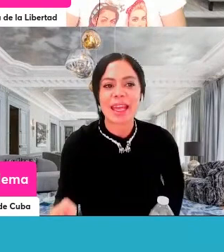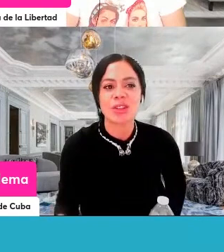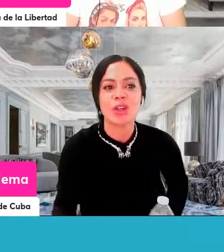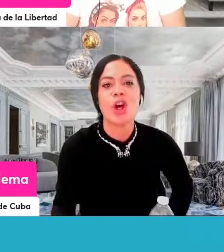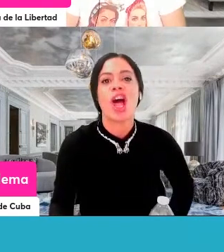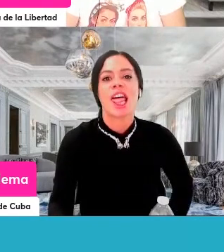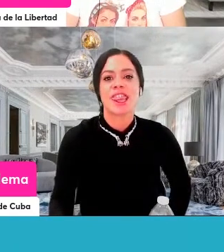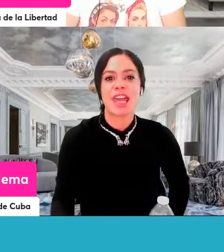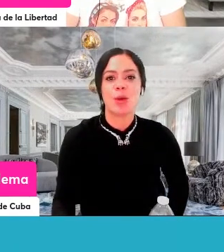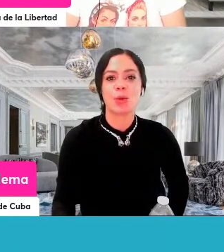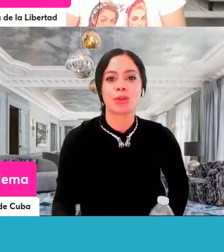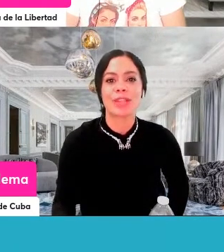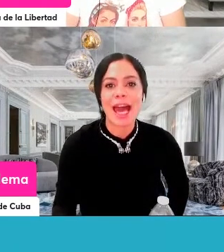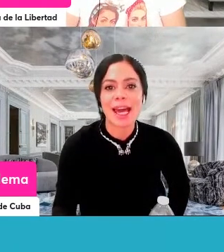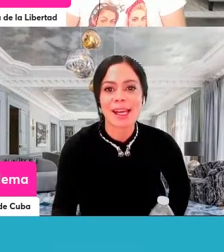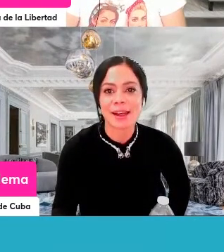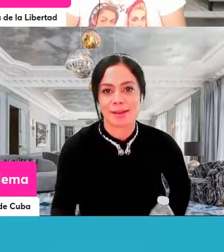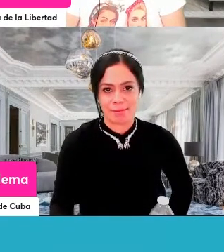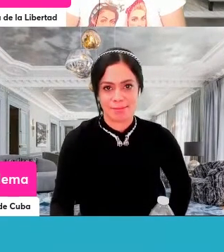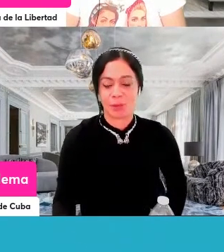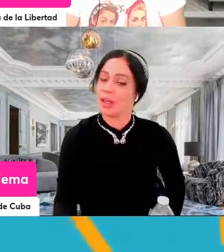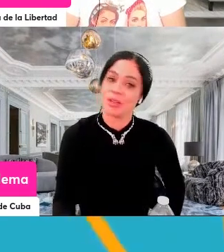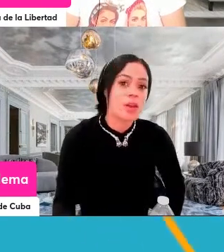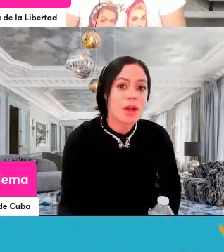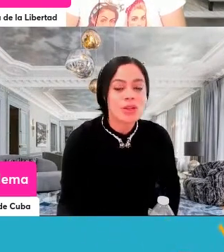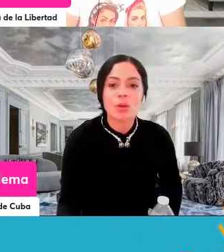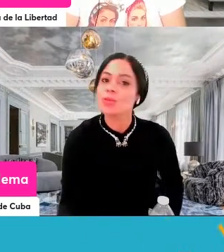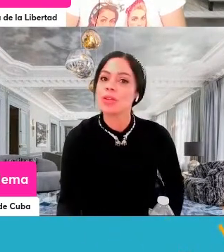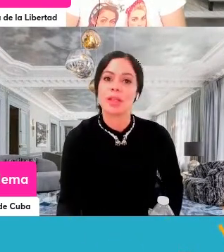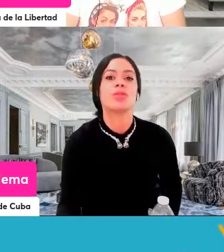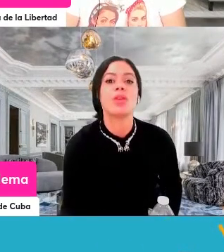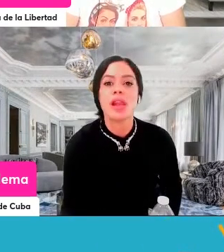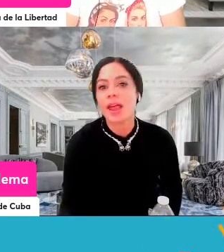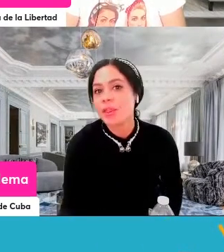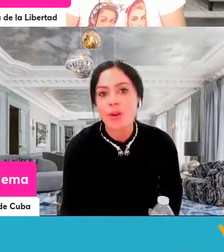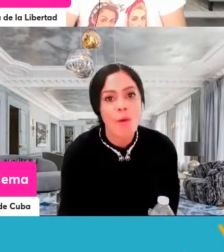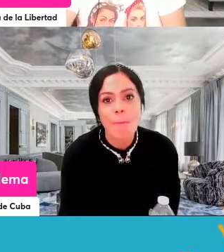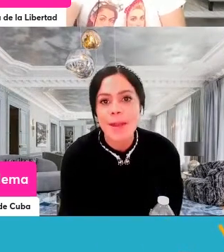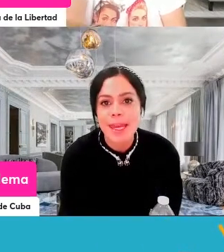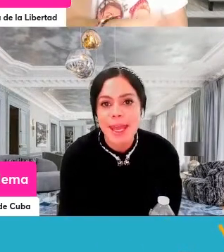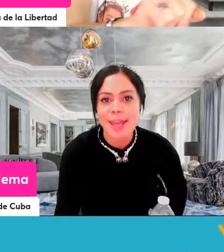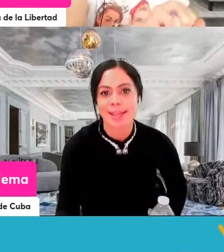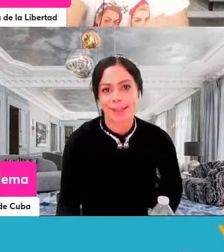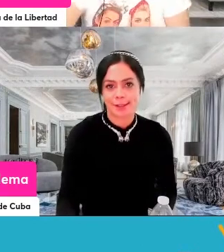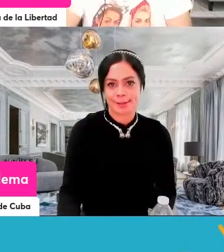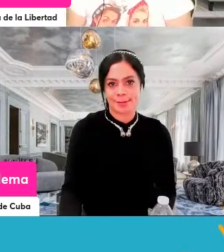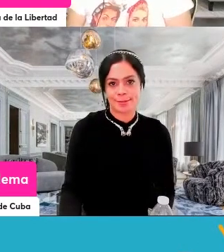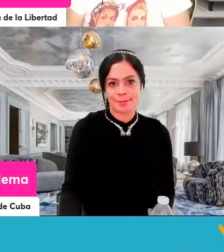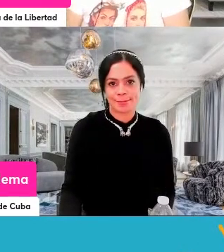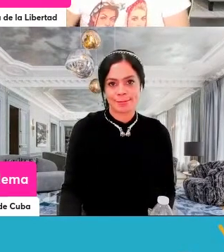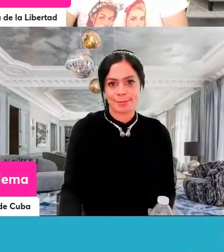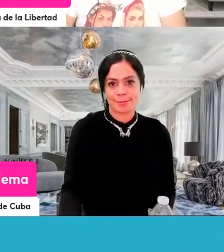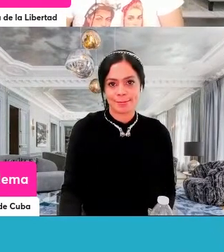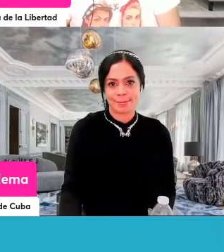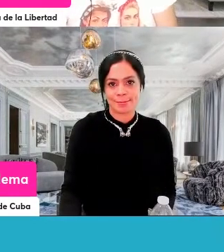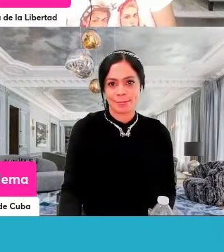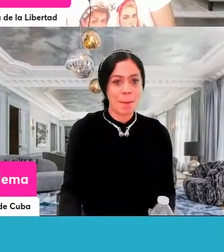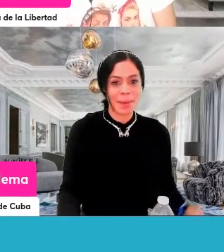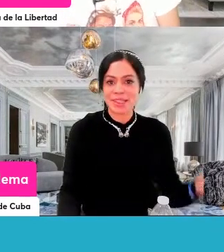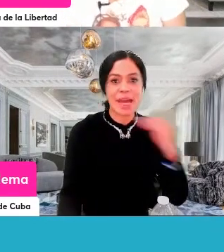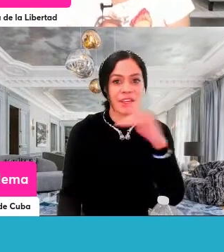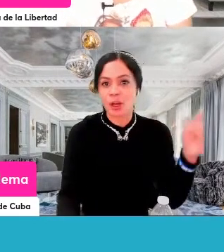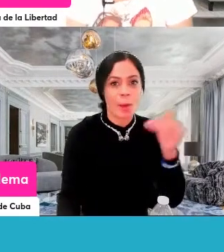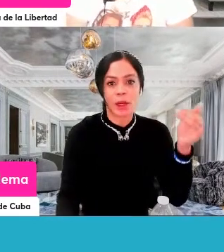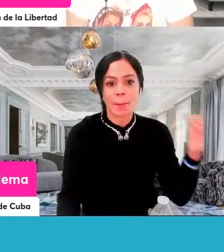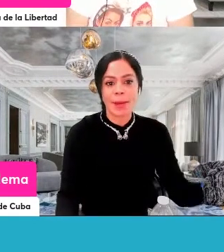el gesto de hurtar. Porque eso es lo que son ustedes, los ladrones. Entonces,